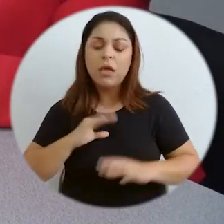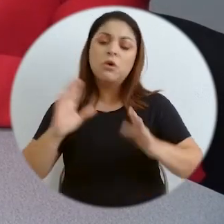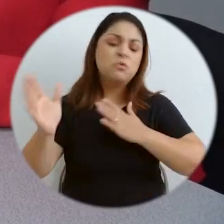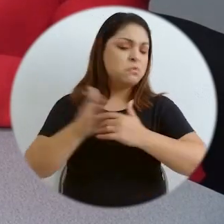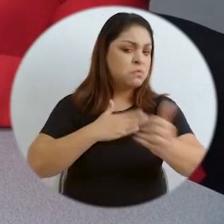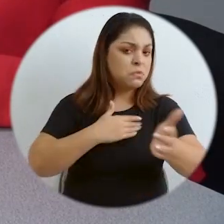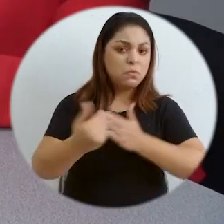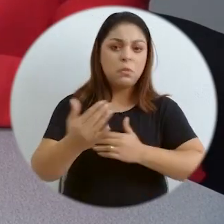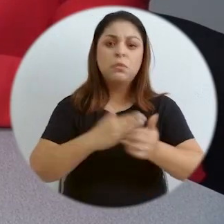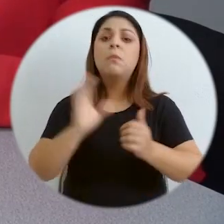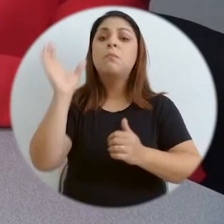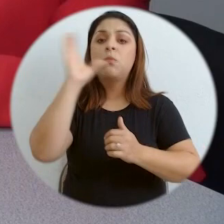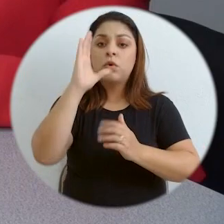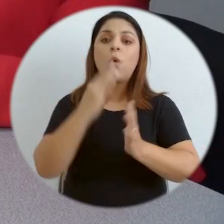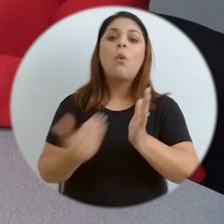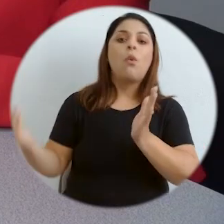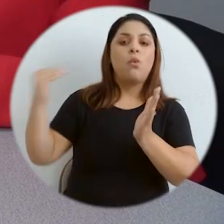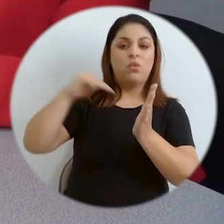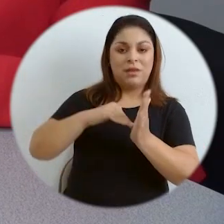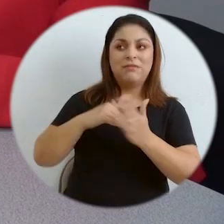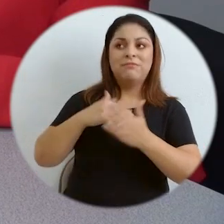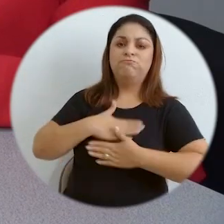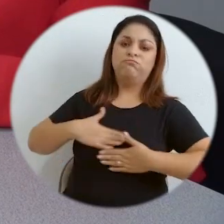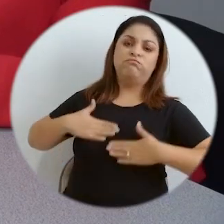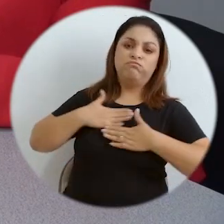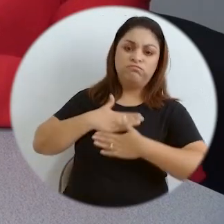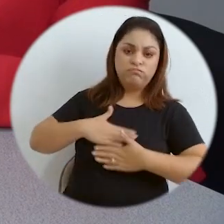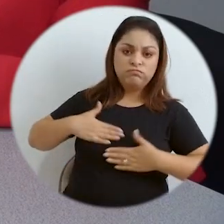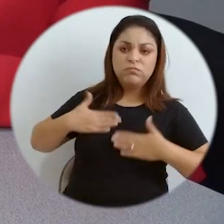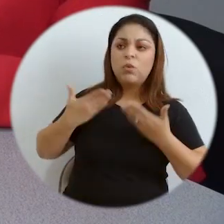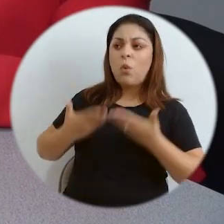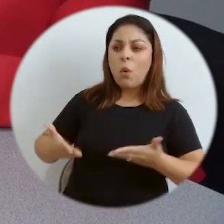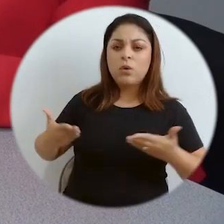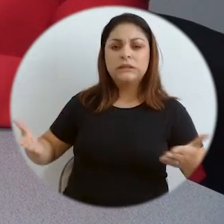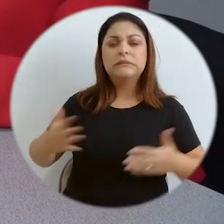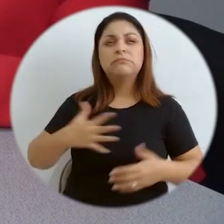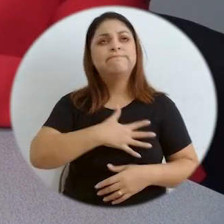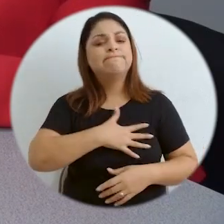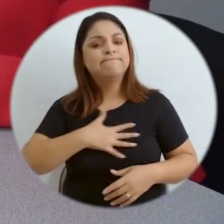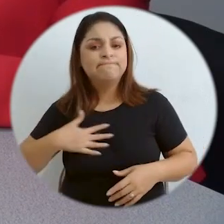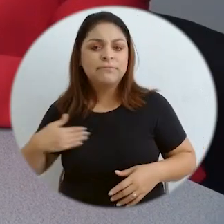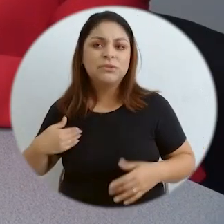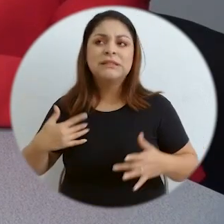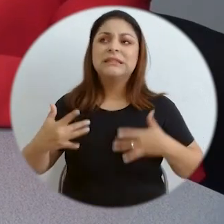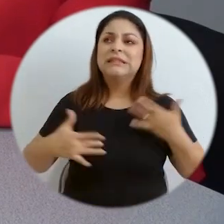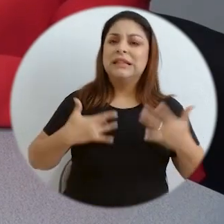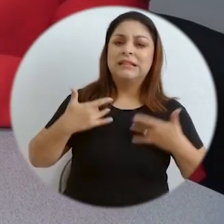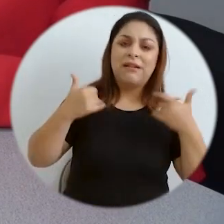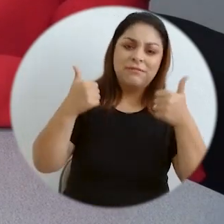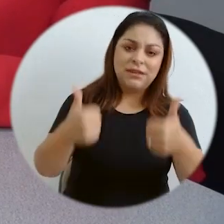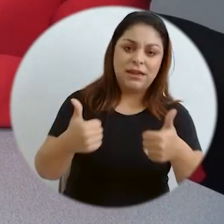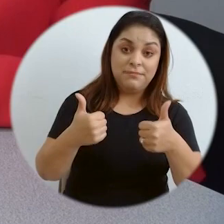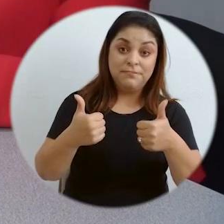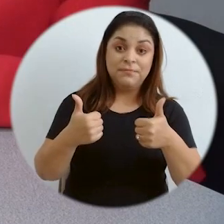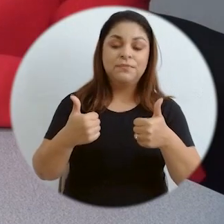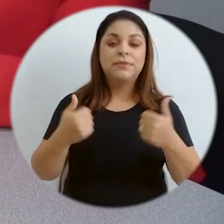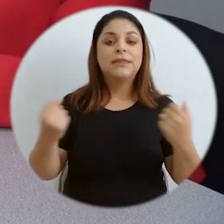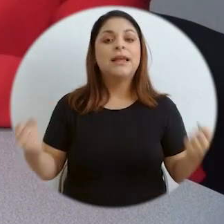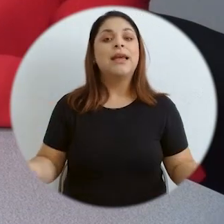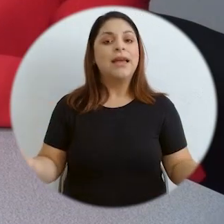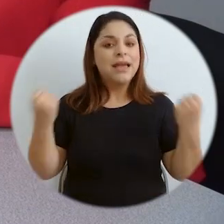tiene ánimo de nada, busque hacer y volver a cosas que le, ¿verdad? Que le hacían sentir